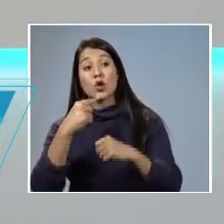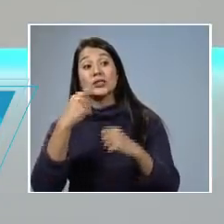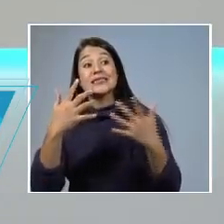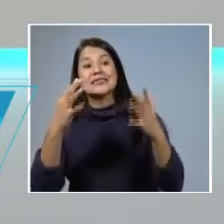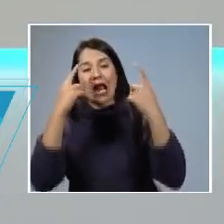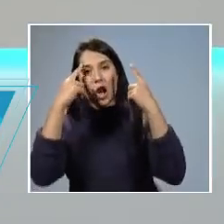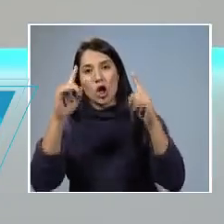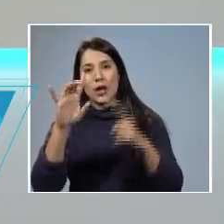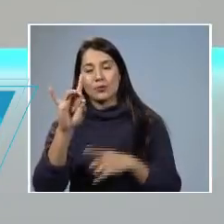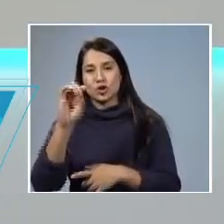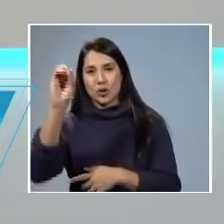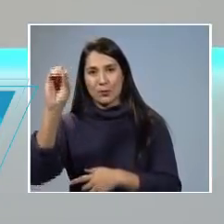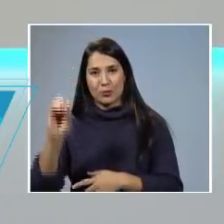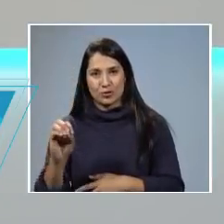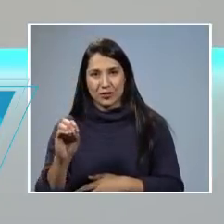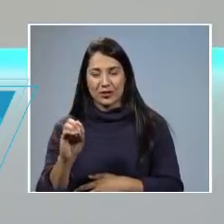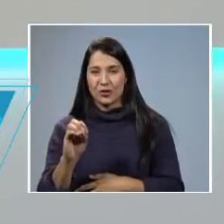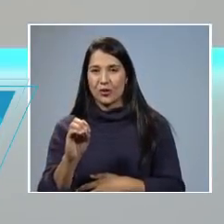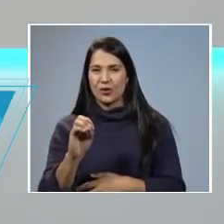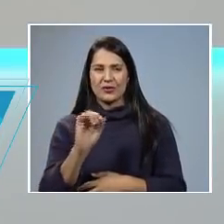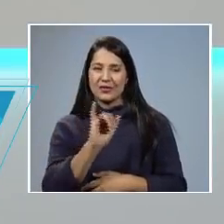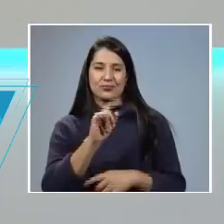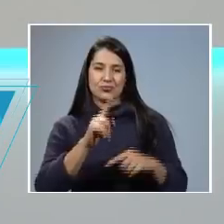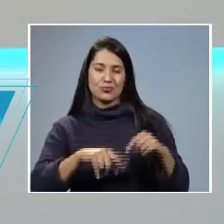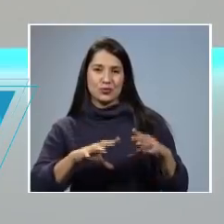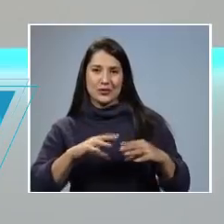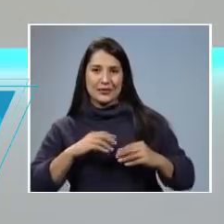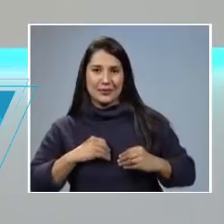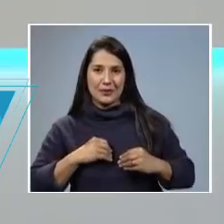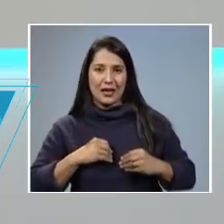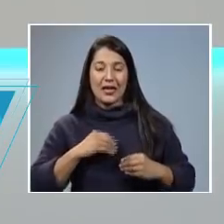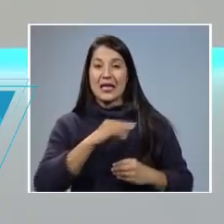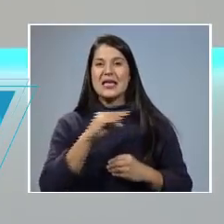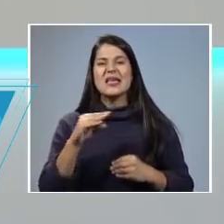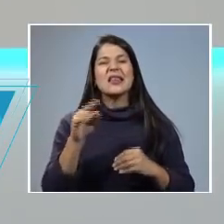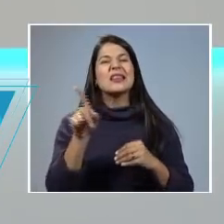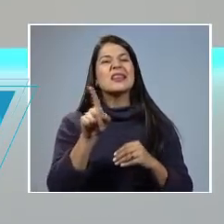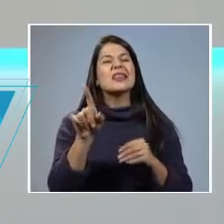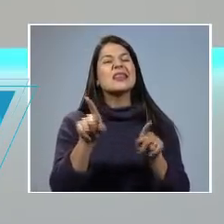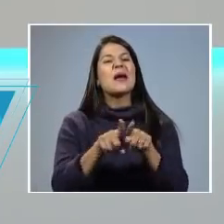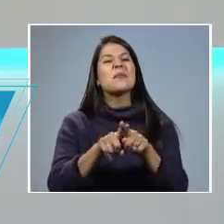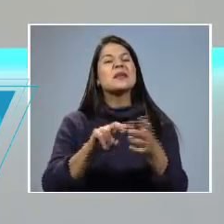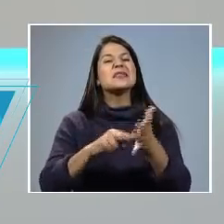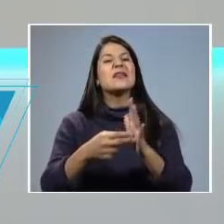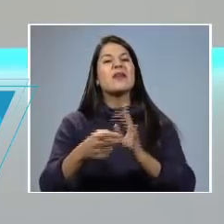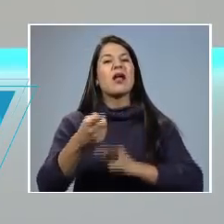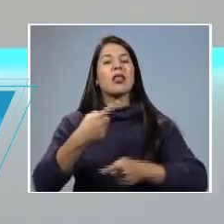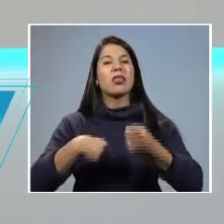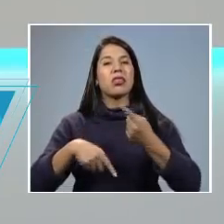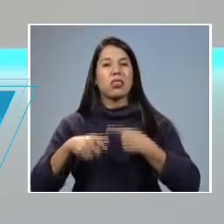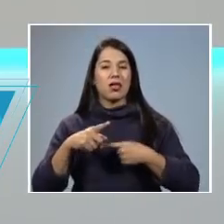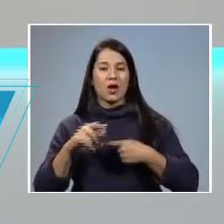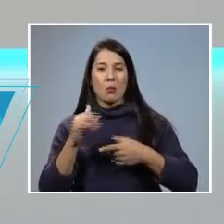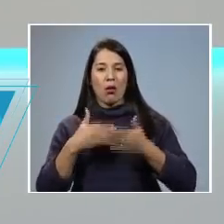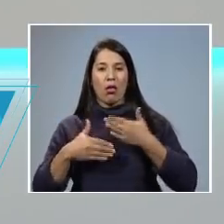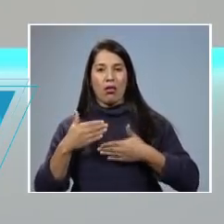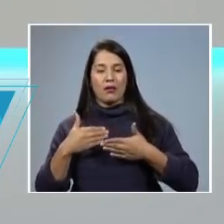al 8%, es inaceptable y además es regresivo, ¿verdad? Y creo que en ese